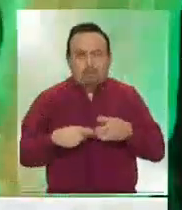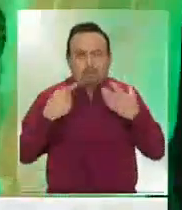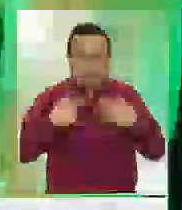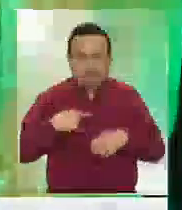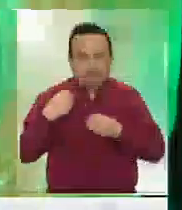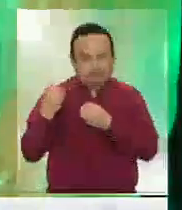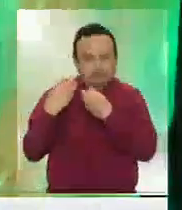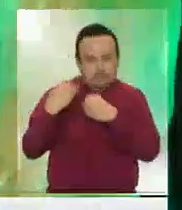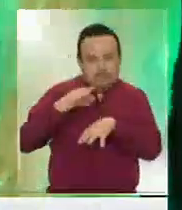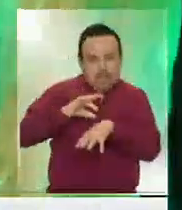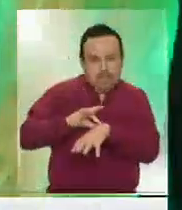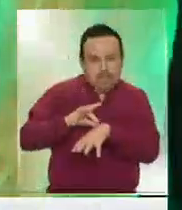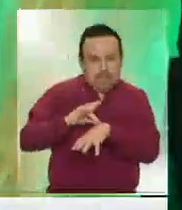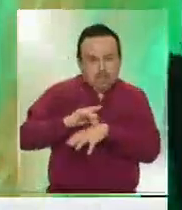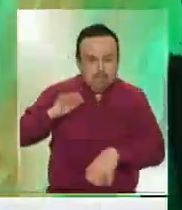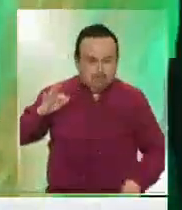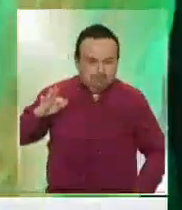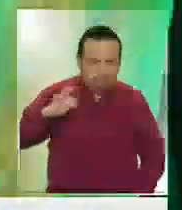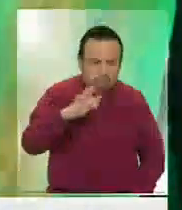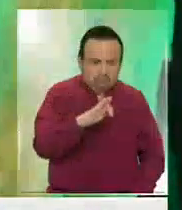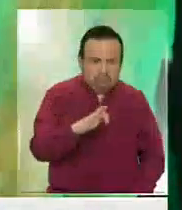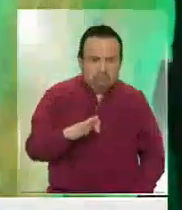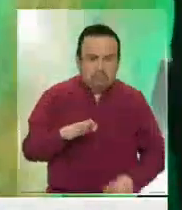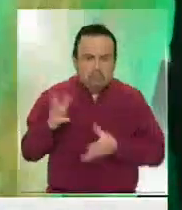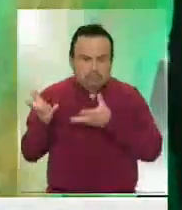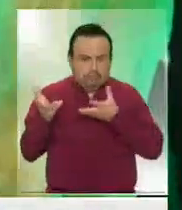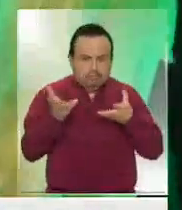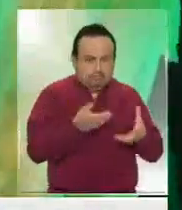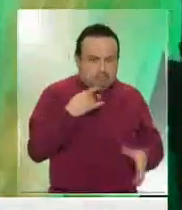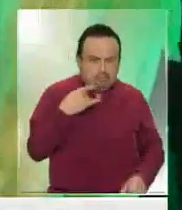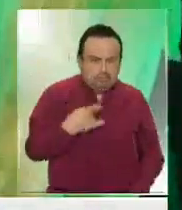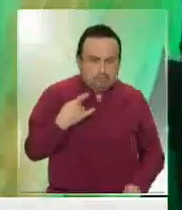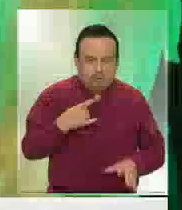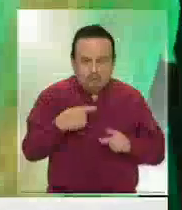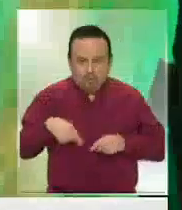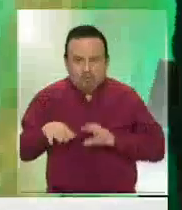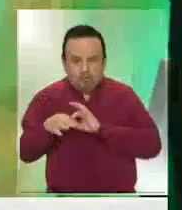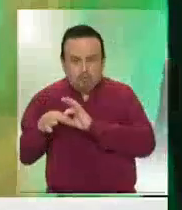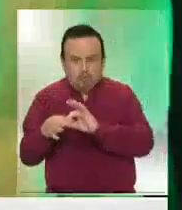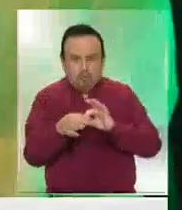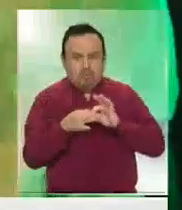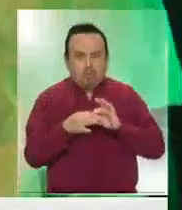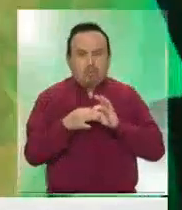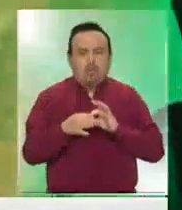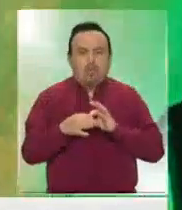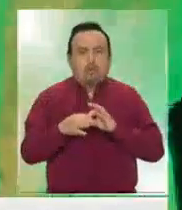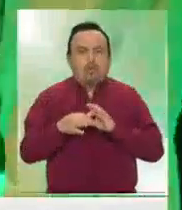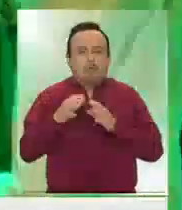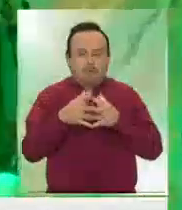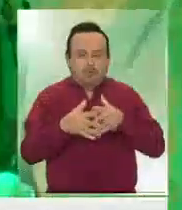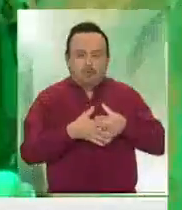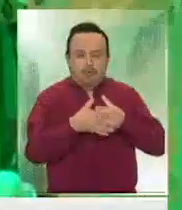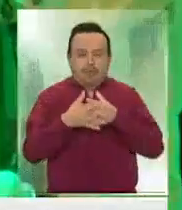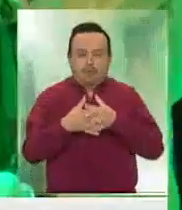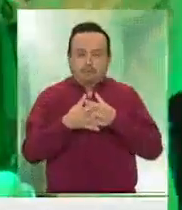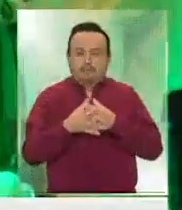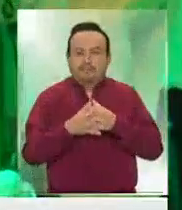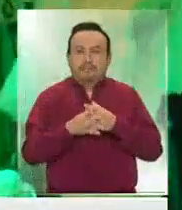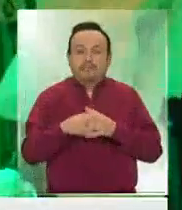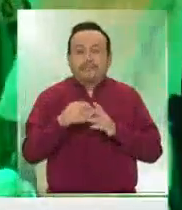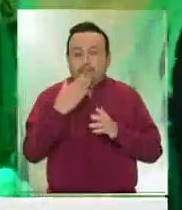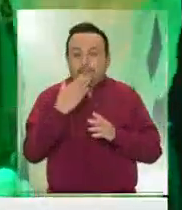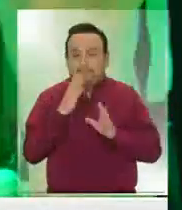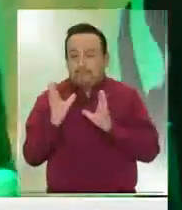curso de medicina en aviación, aeroevacuación y formación en conjunto con las fuerzas de Estados Unidos. Y un